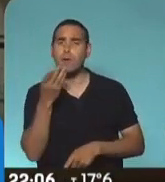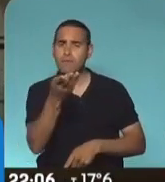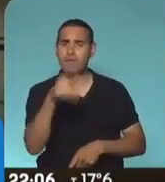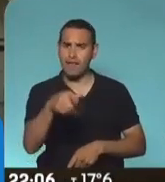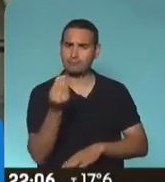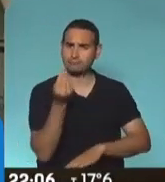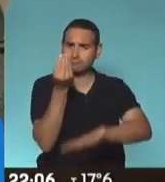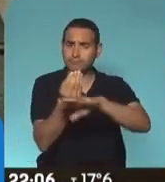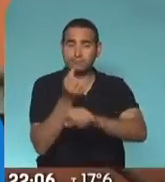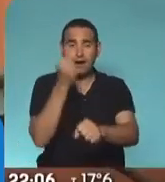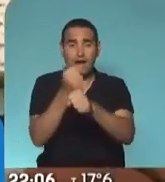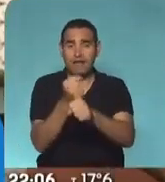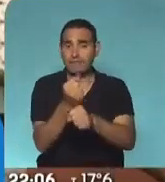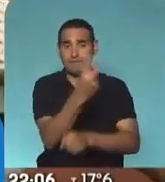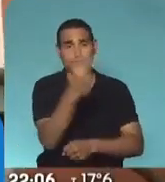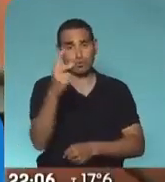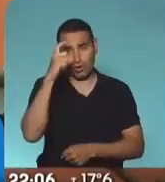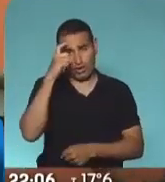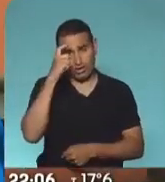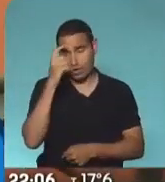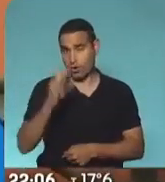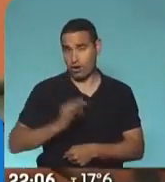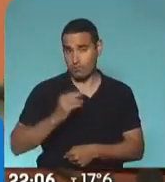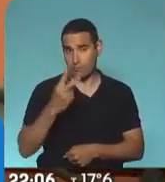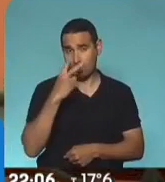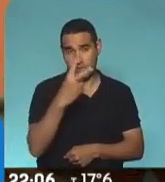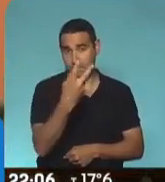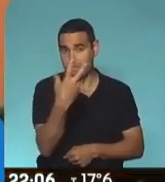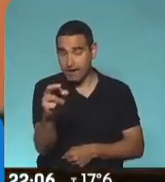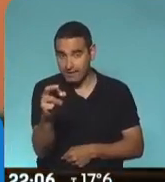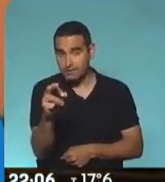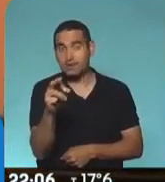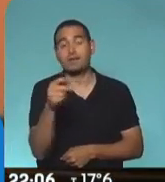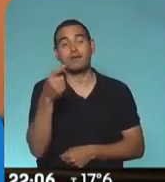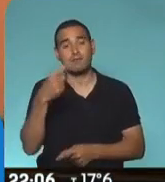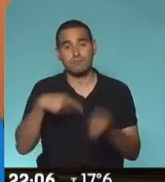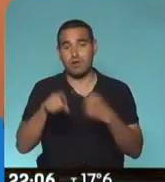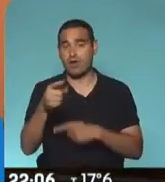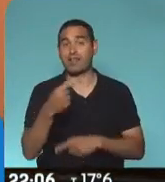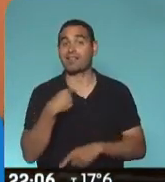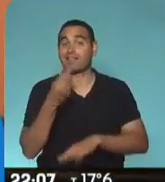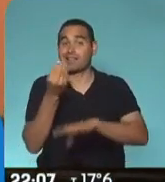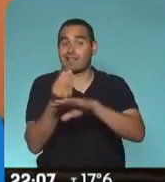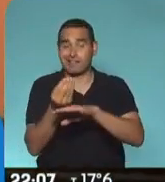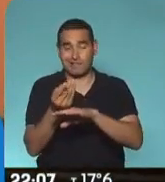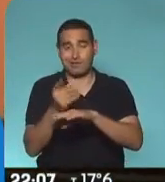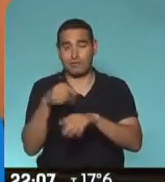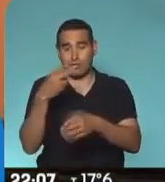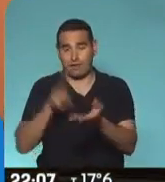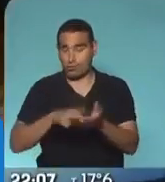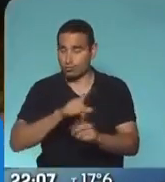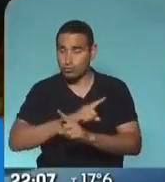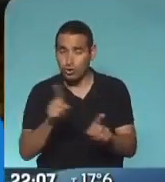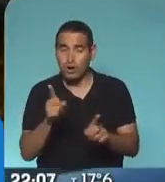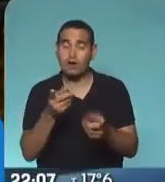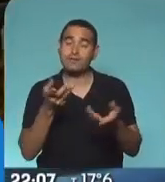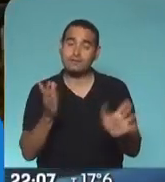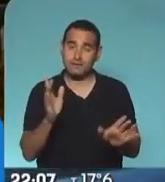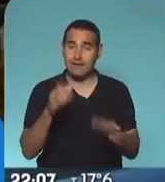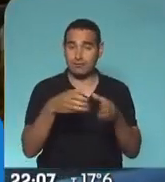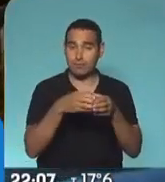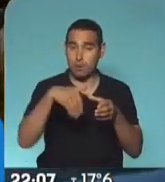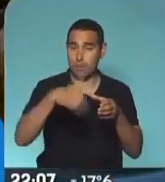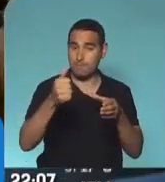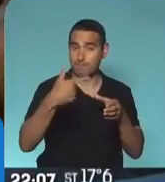debía extenderse hasta el 22 de enero de 2020 a cambio de no presentarse como candidato. Esto a pesar de que la mayoría del MAS en el